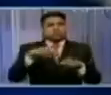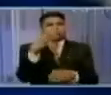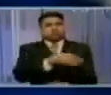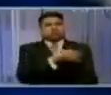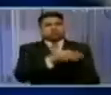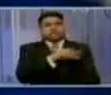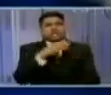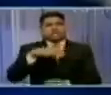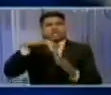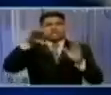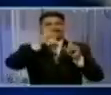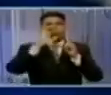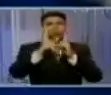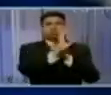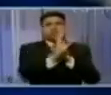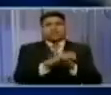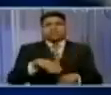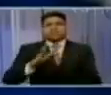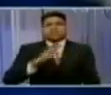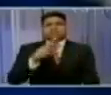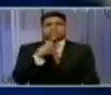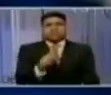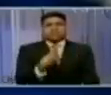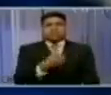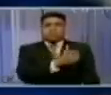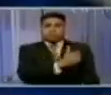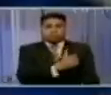si dijéramos eso, es verdad.